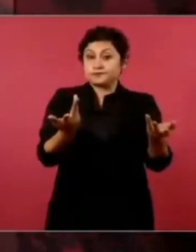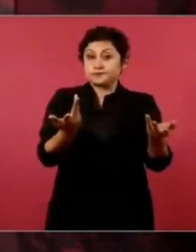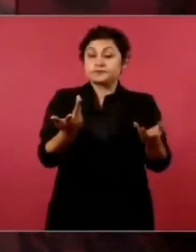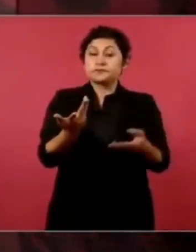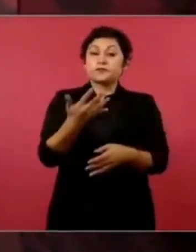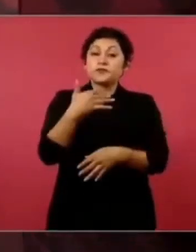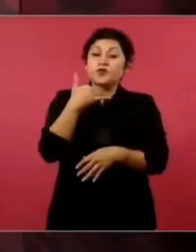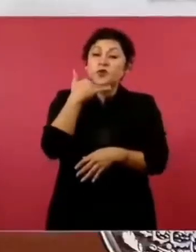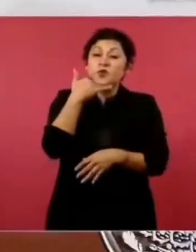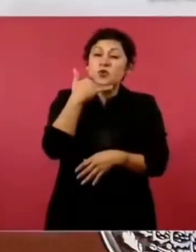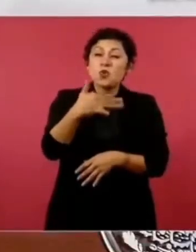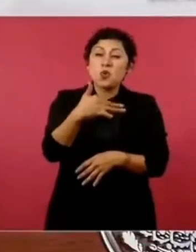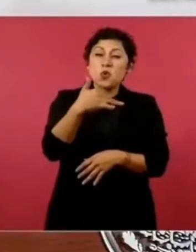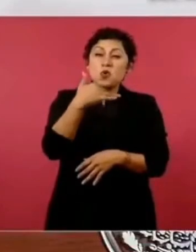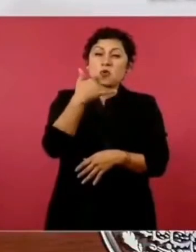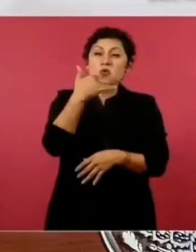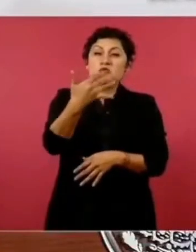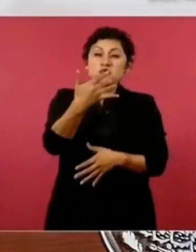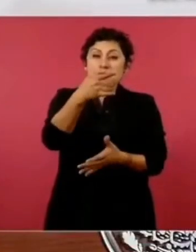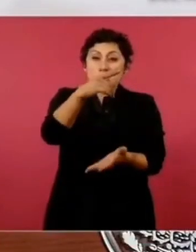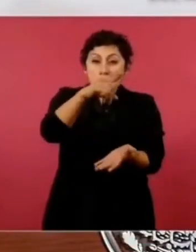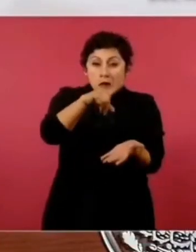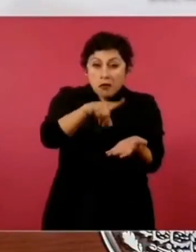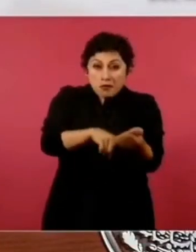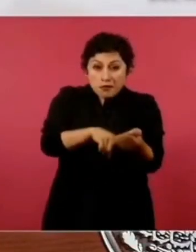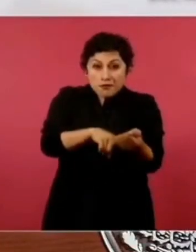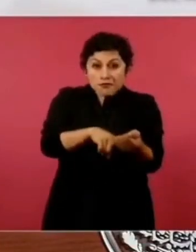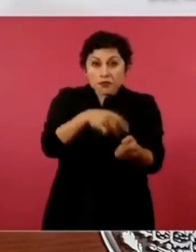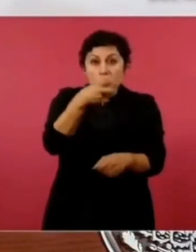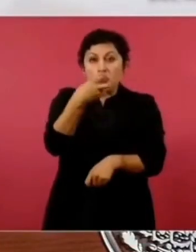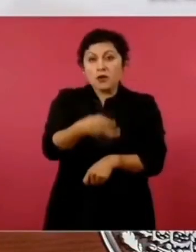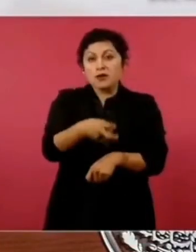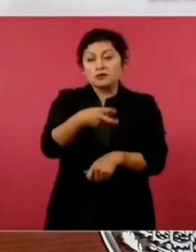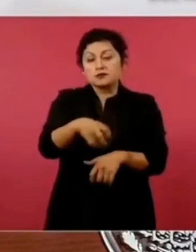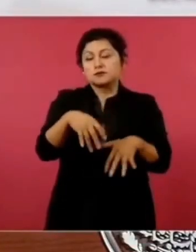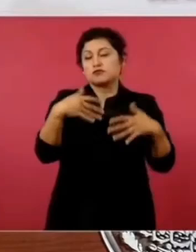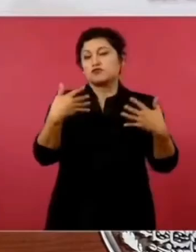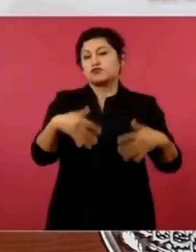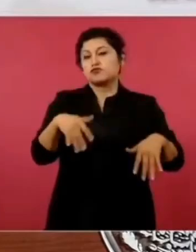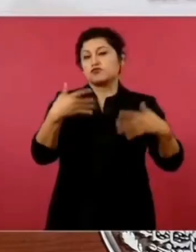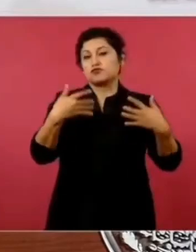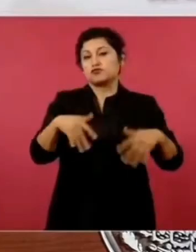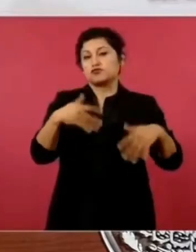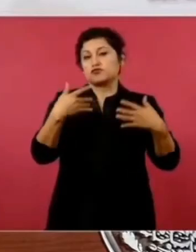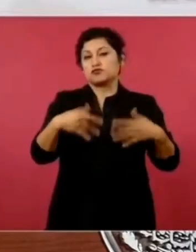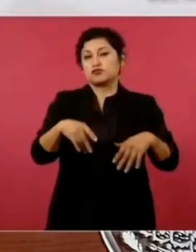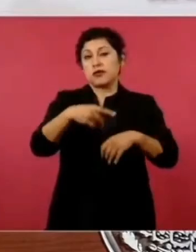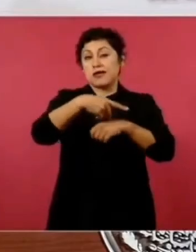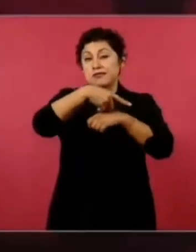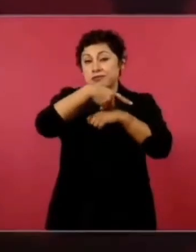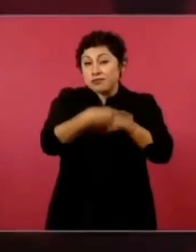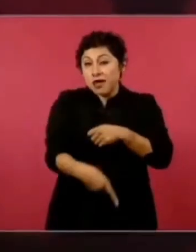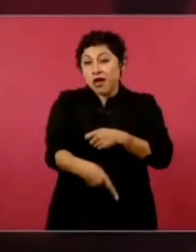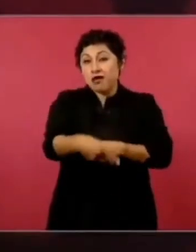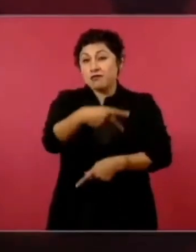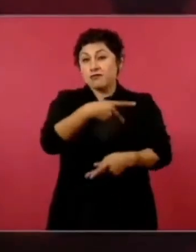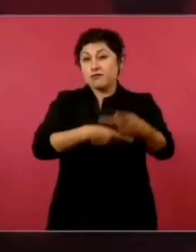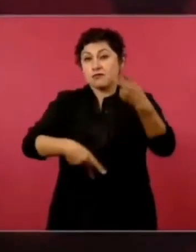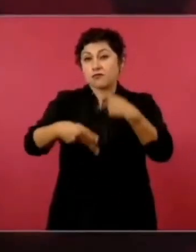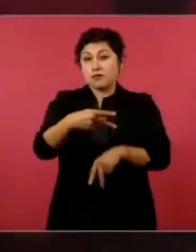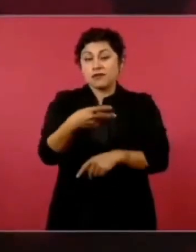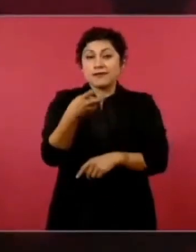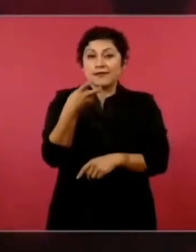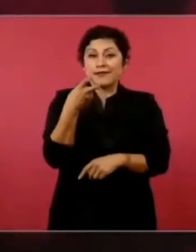es lo que más ha dañado al país. Es la causa principal